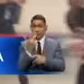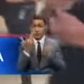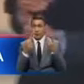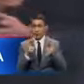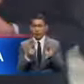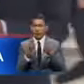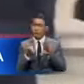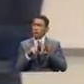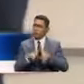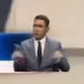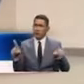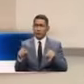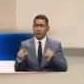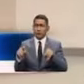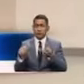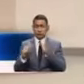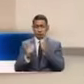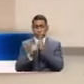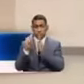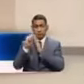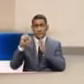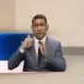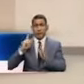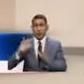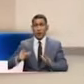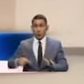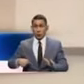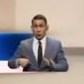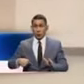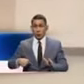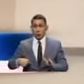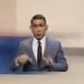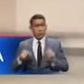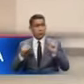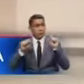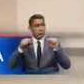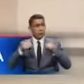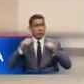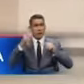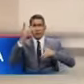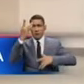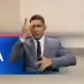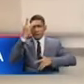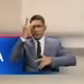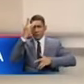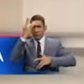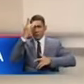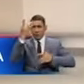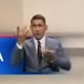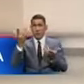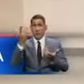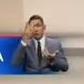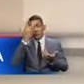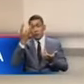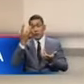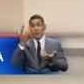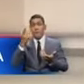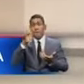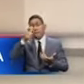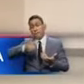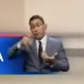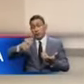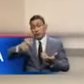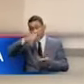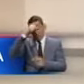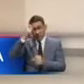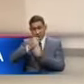enfermedad, según datos del Ministerio de Salud, podría tener relación a varios factores, entre ellos el trabajo en las minas y también el